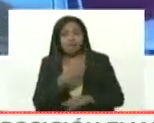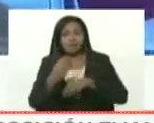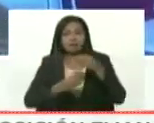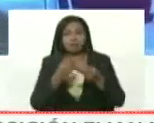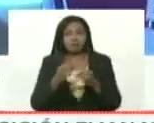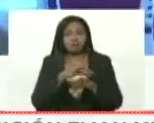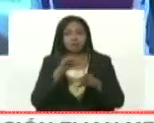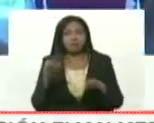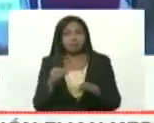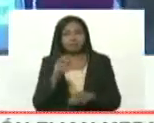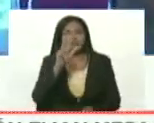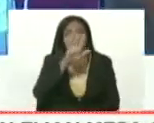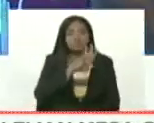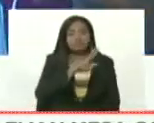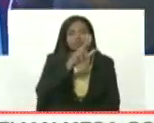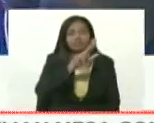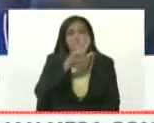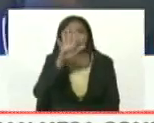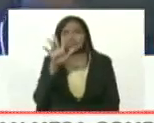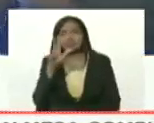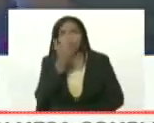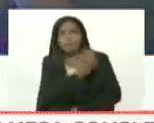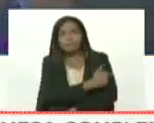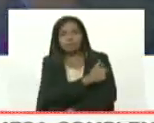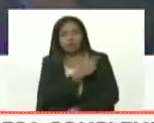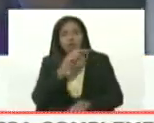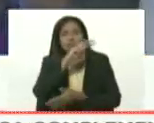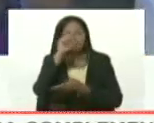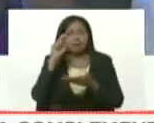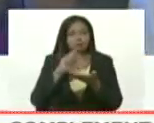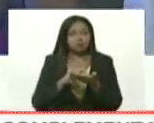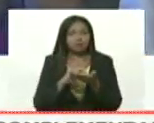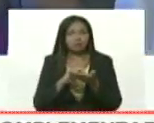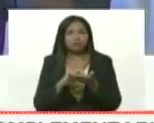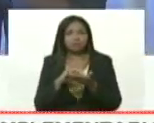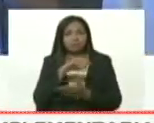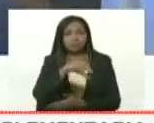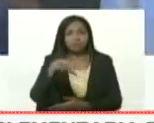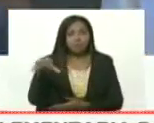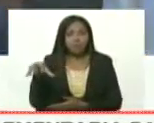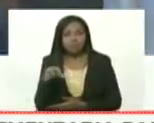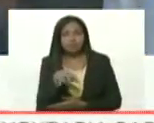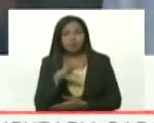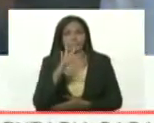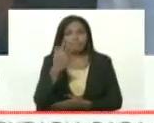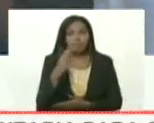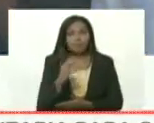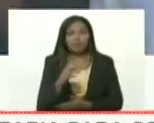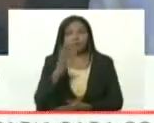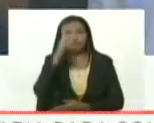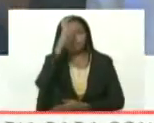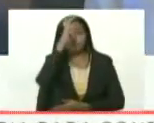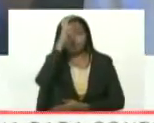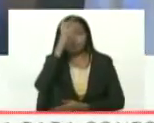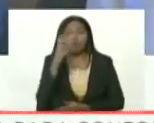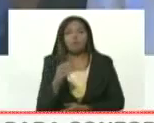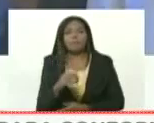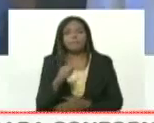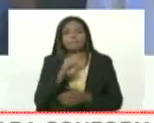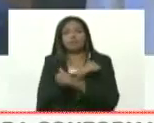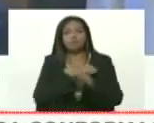de 35 hospitales a nivel nacional. En los estados Falcón,